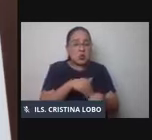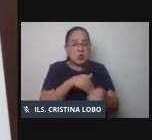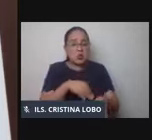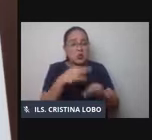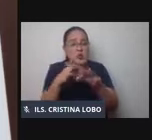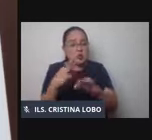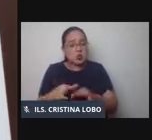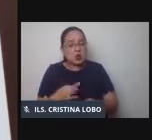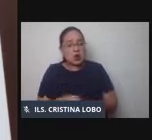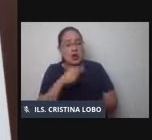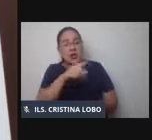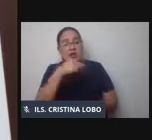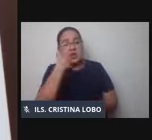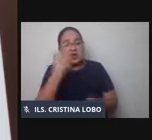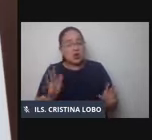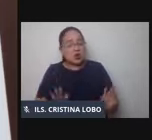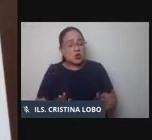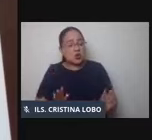conducta